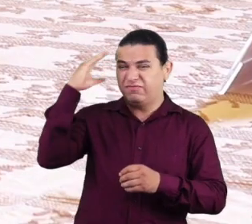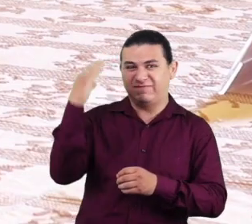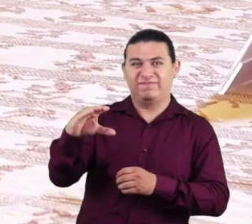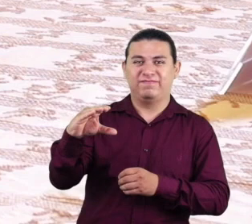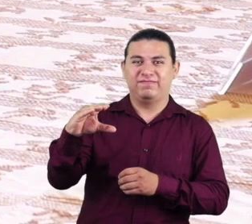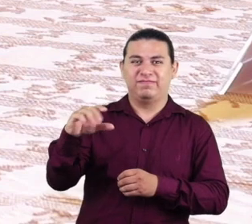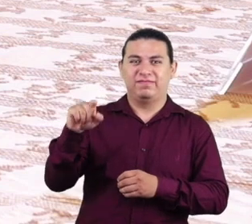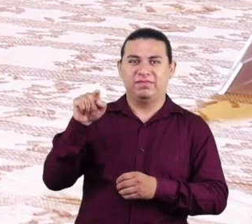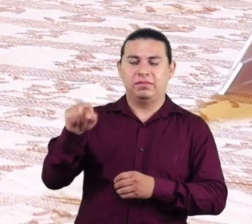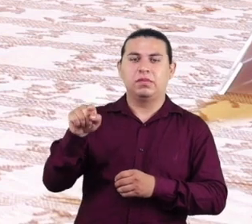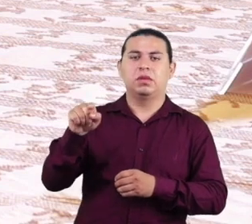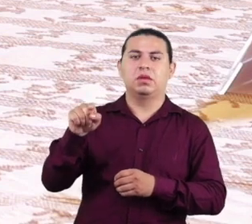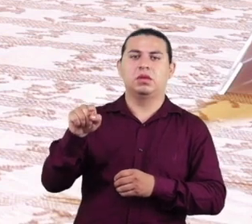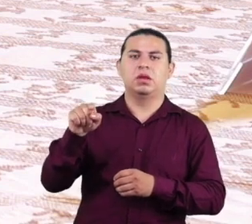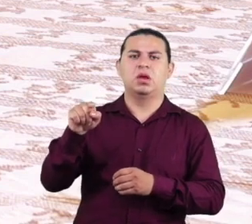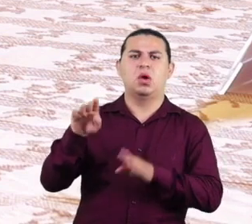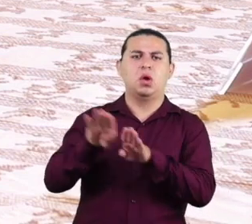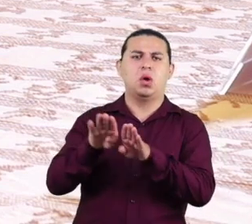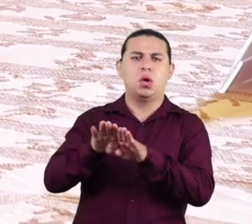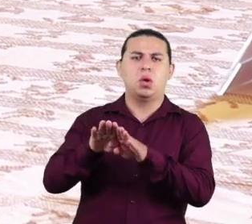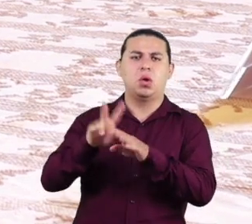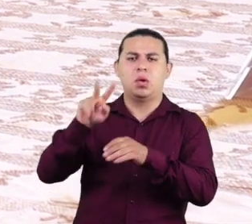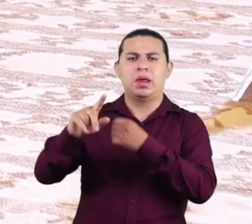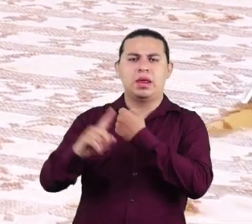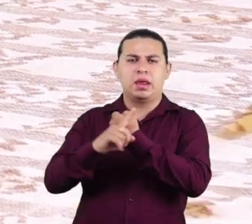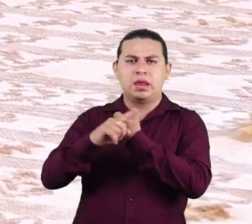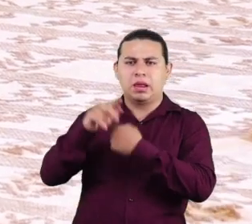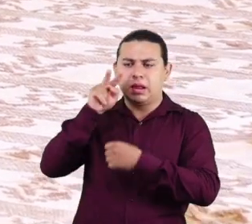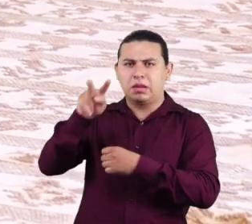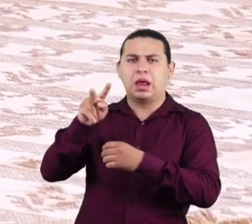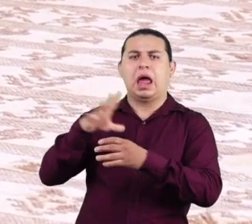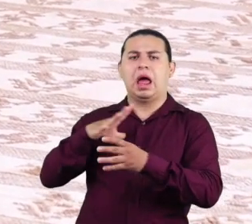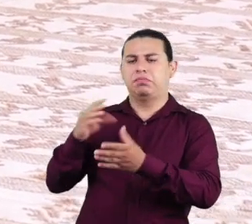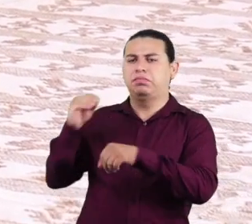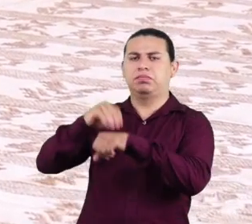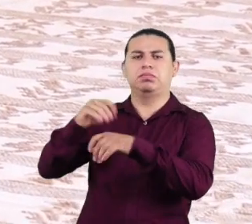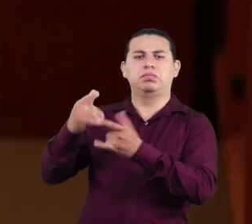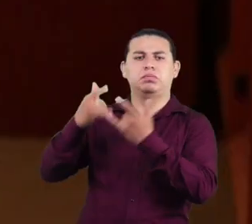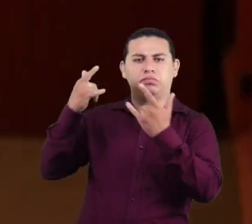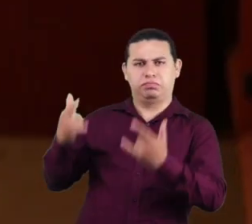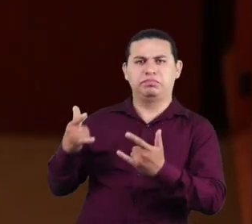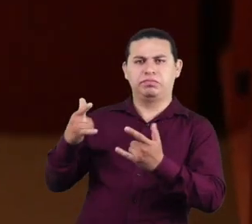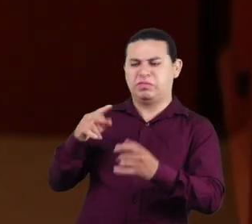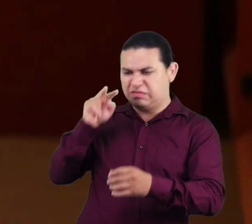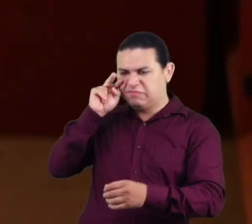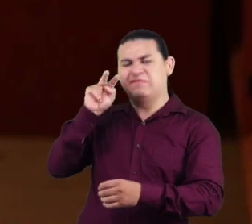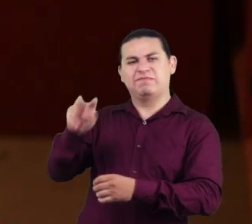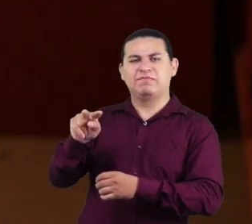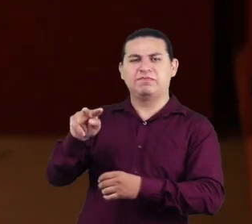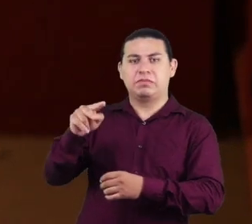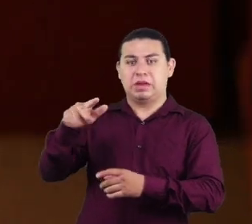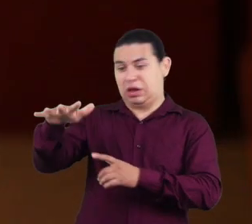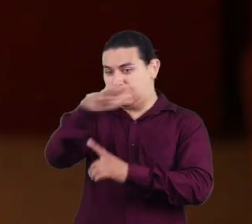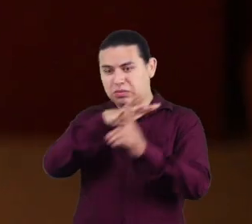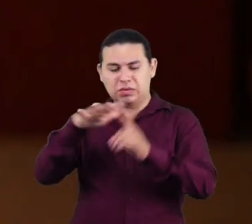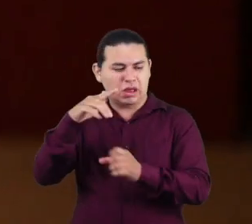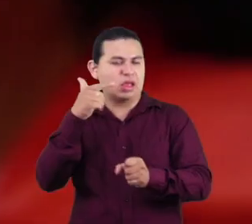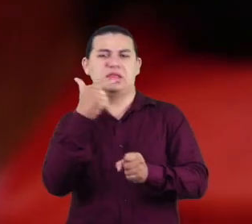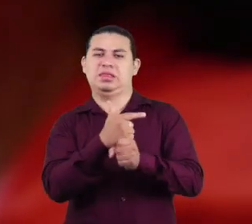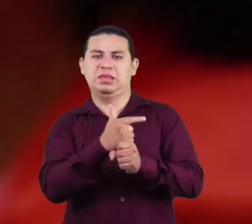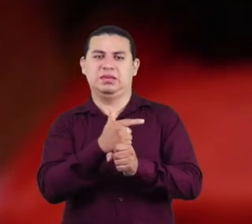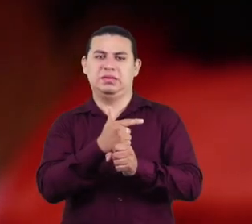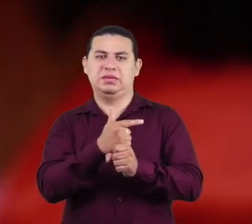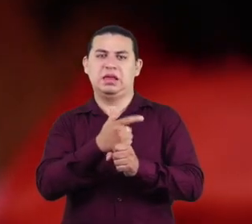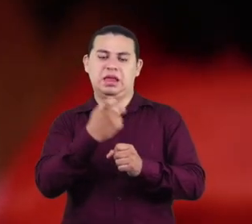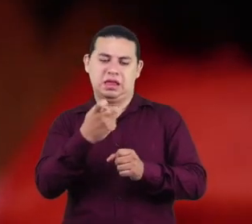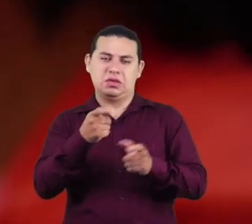tema es una aspiración histórica y legítima para la sociedad